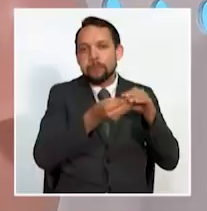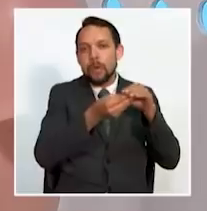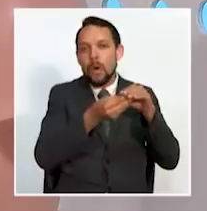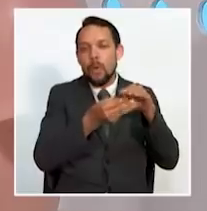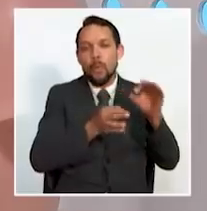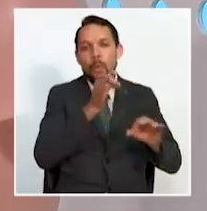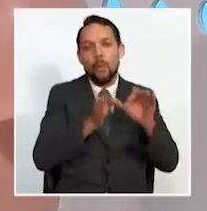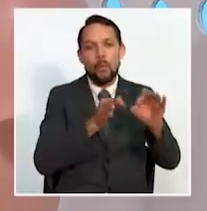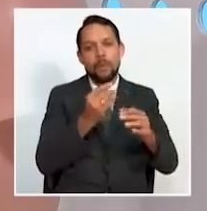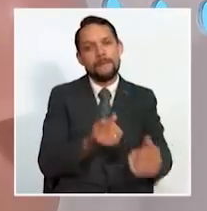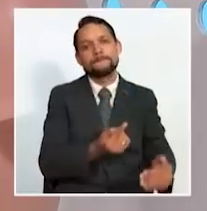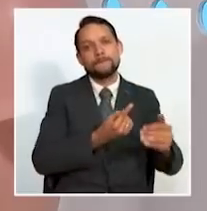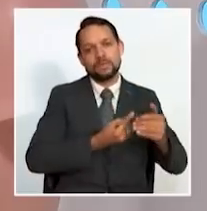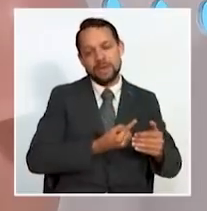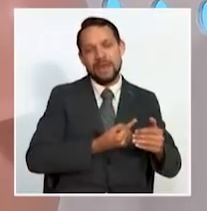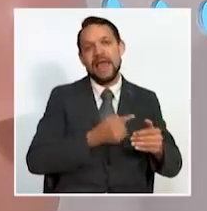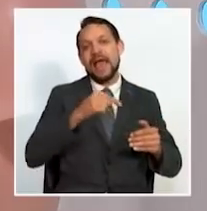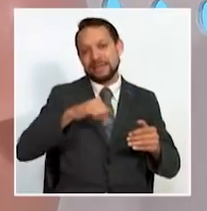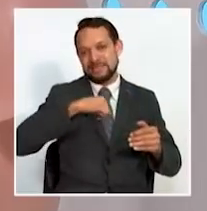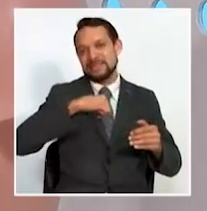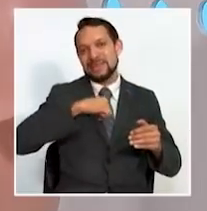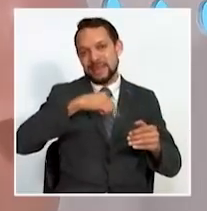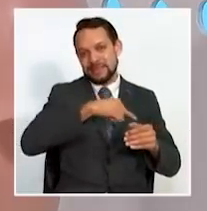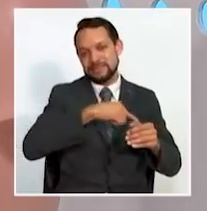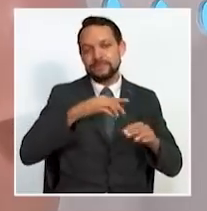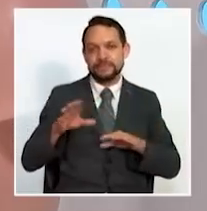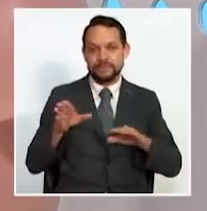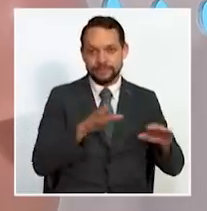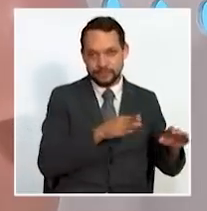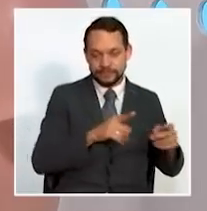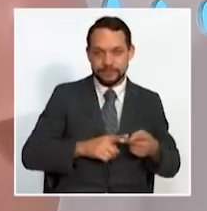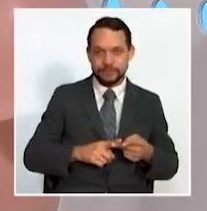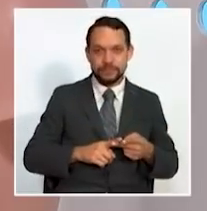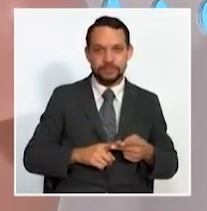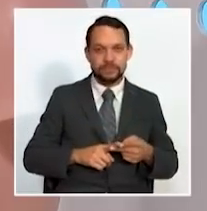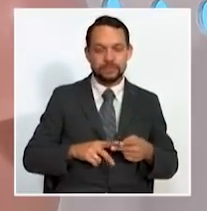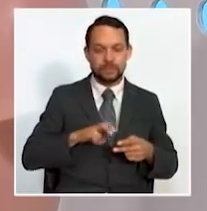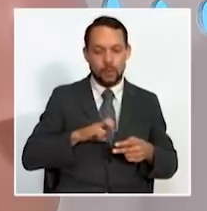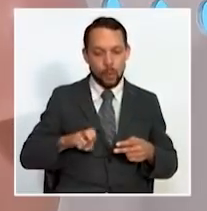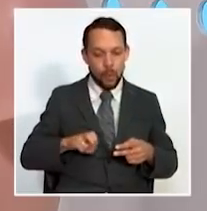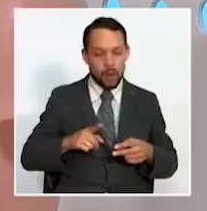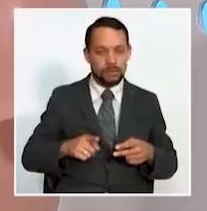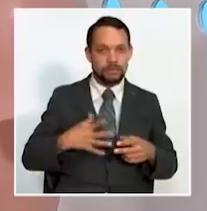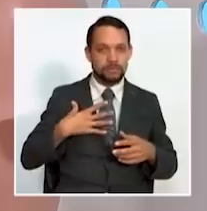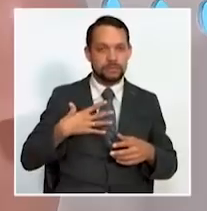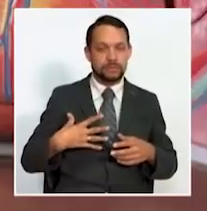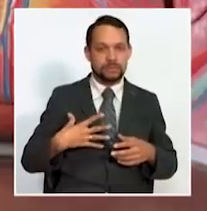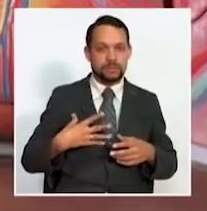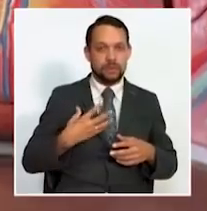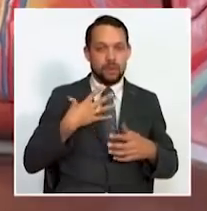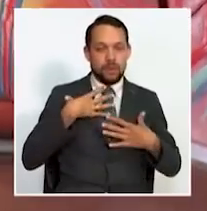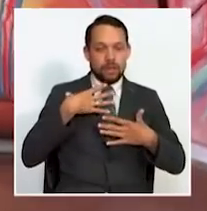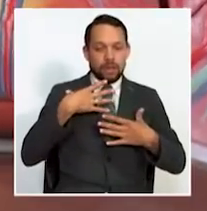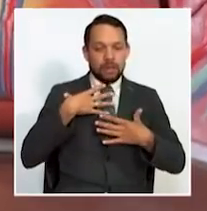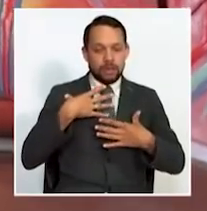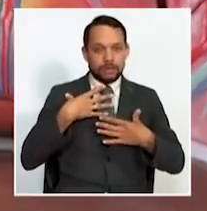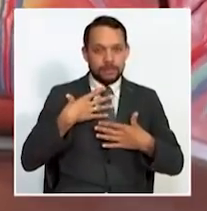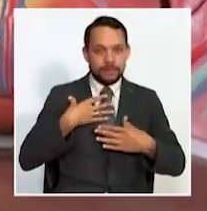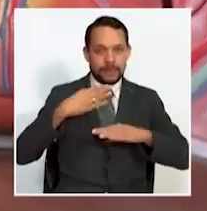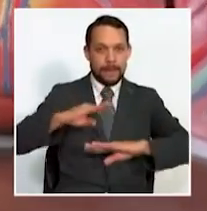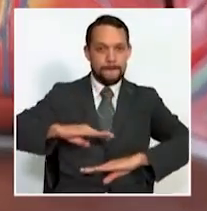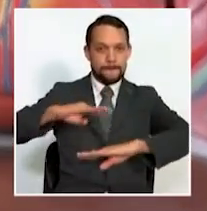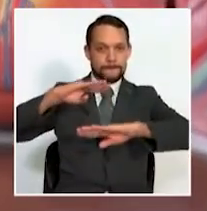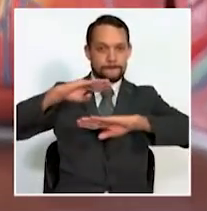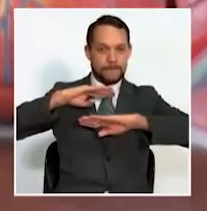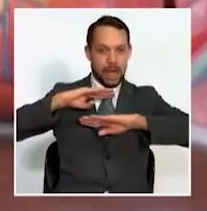pulmón. El pulmón derecho lo dividimos en tres partes: lóbulo superior, lóbulo medio y lóbulo